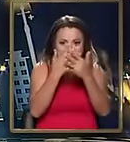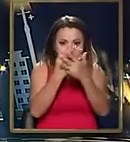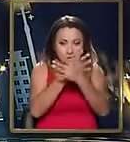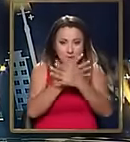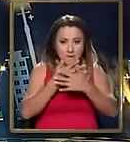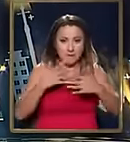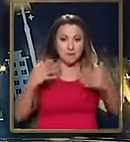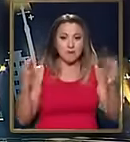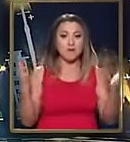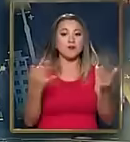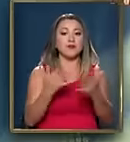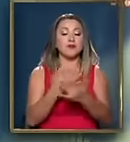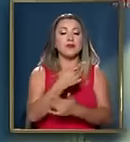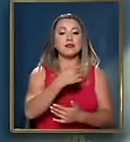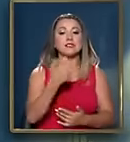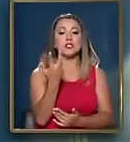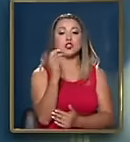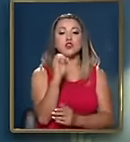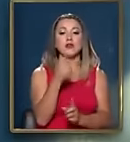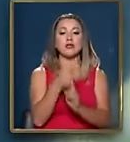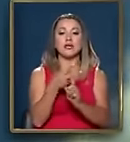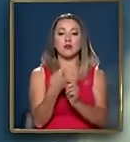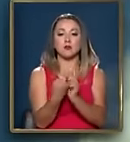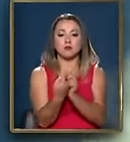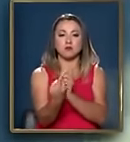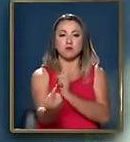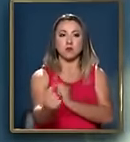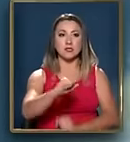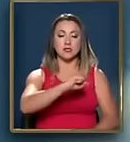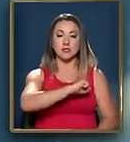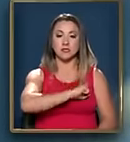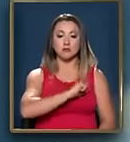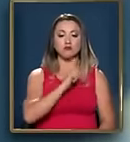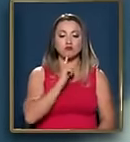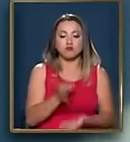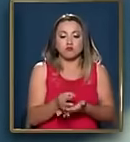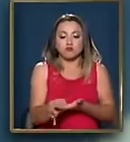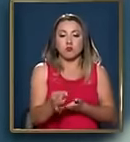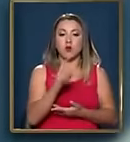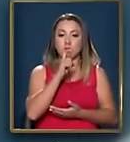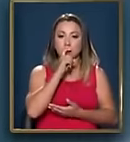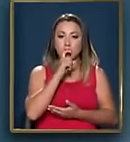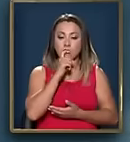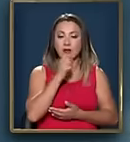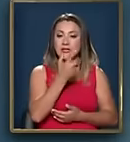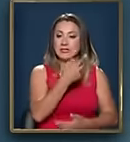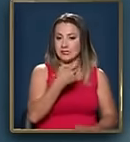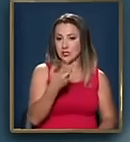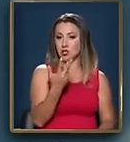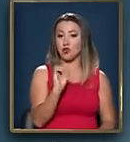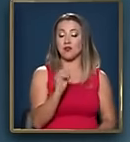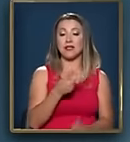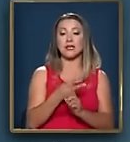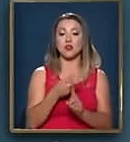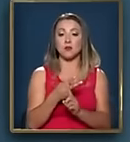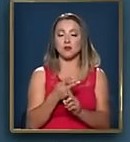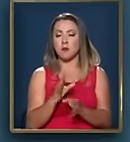A 190 kilómetros de Santiago se encuentra Curicó. Y a 190 kilómetros de